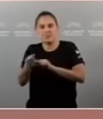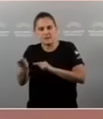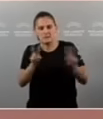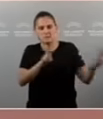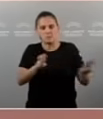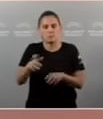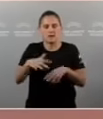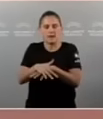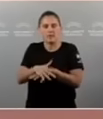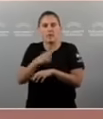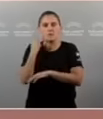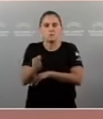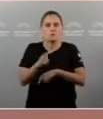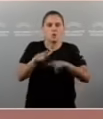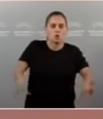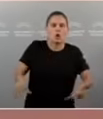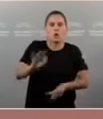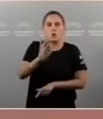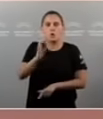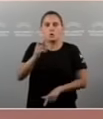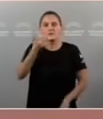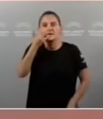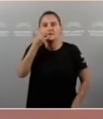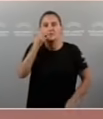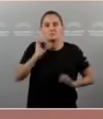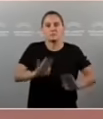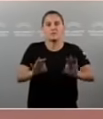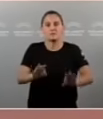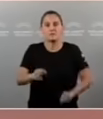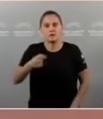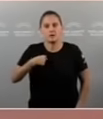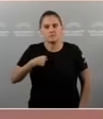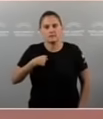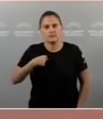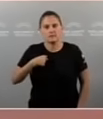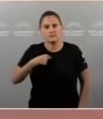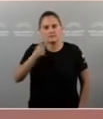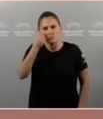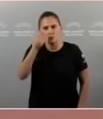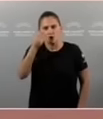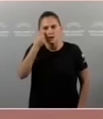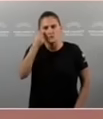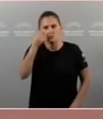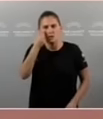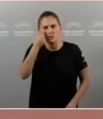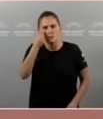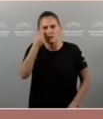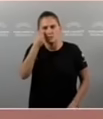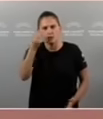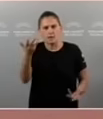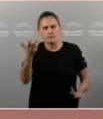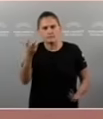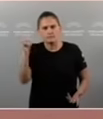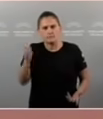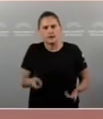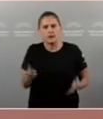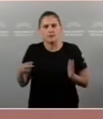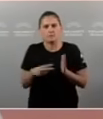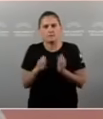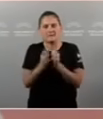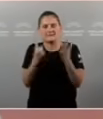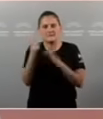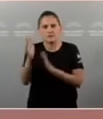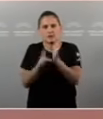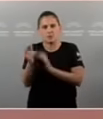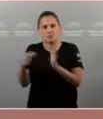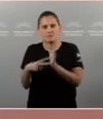como as redes de apoio local ou o teléfono específico, e a min como que me quería sonar a cousa. 26 de abril